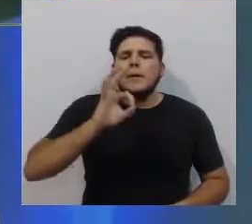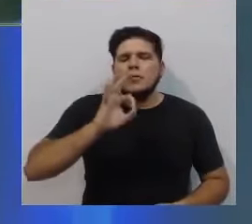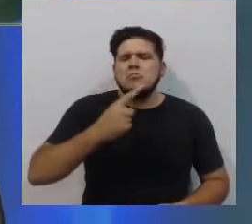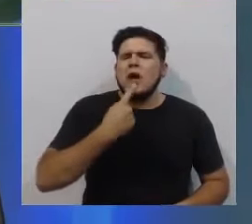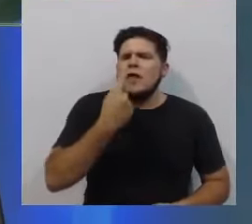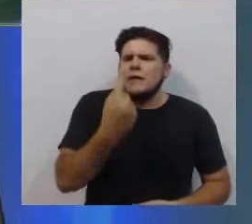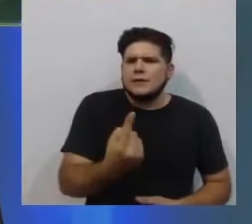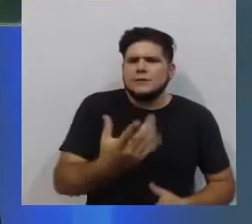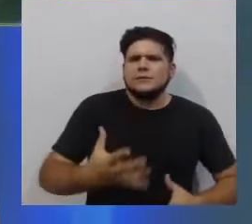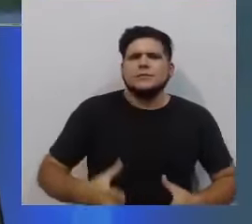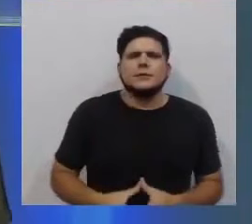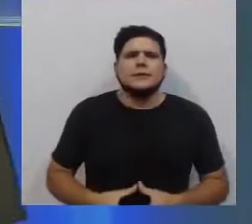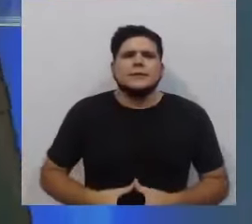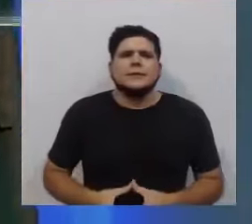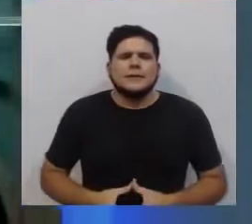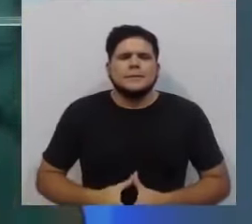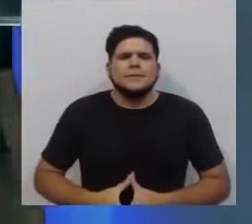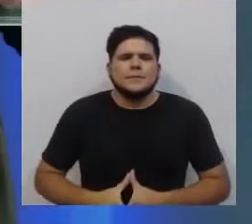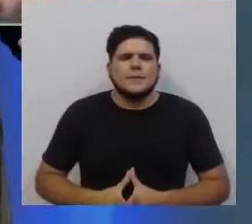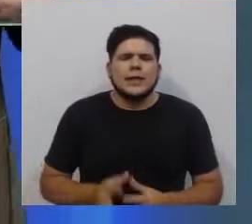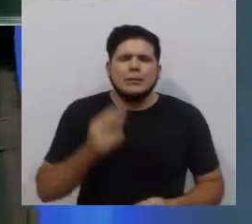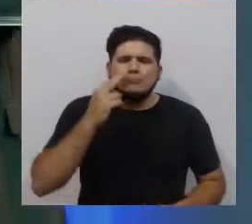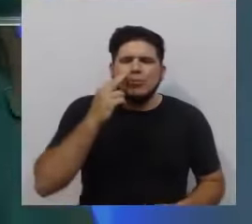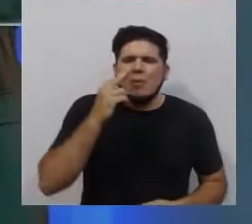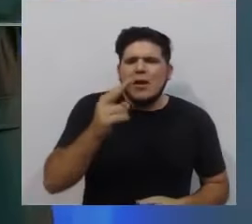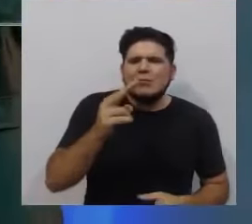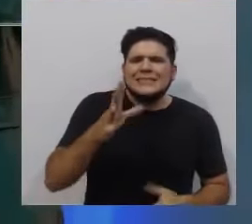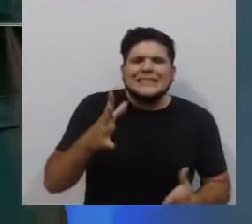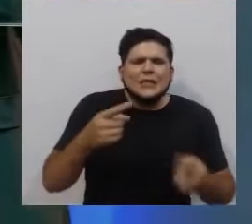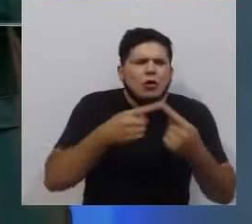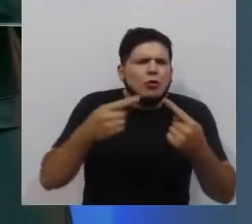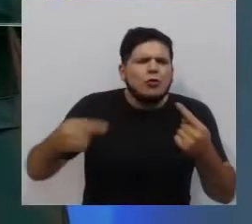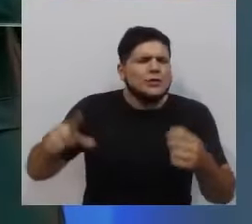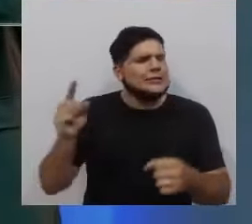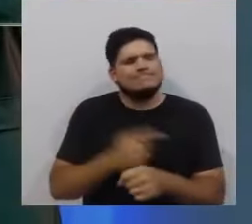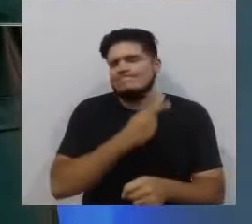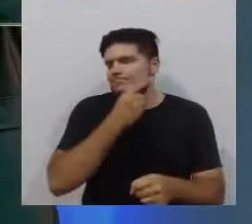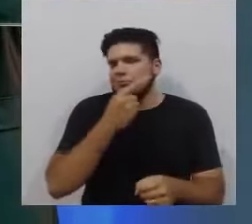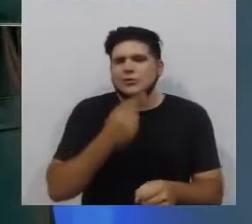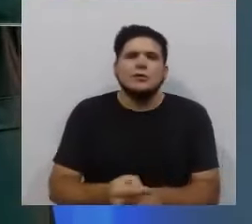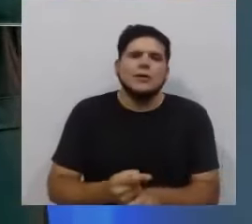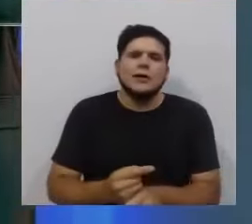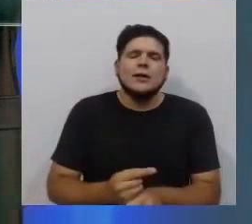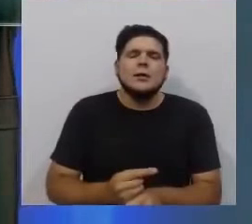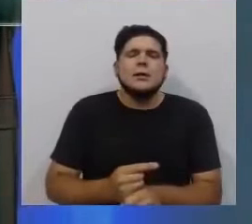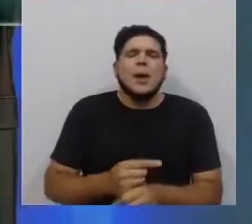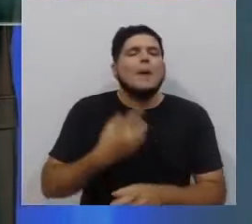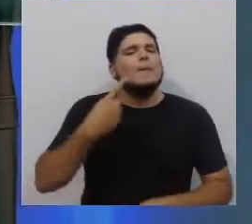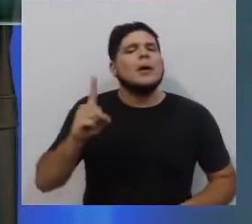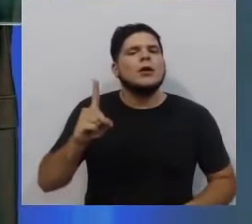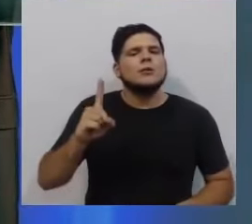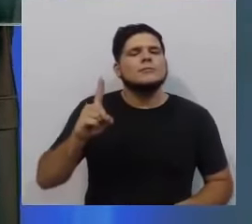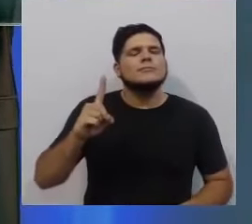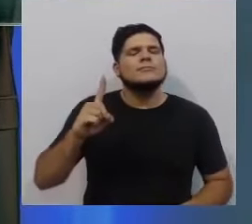difíciles y veía el imposible allí pero tomó una decisión y él dijo todo lo puedo en cristo que me